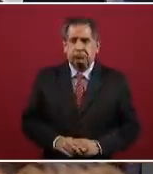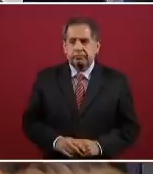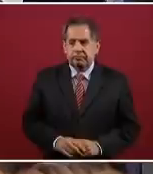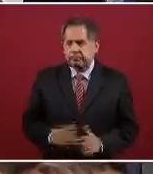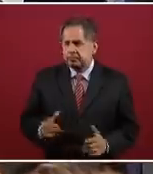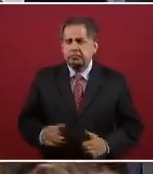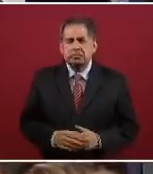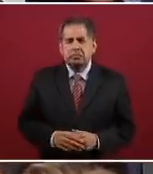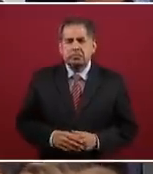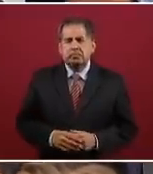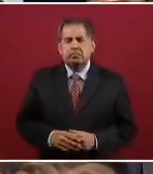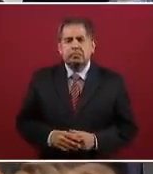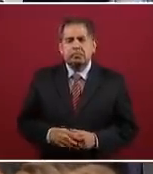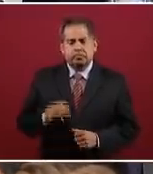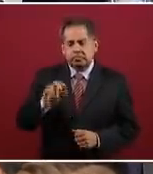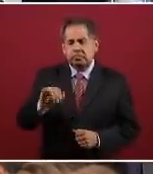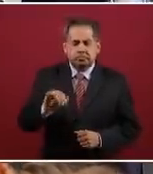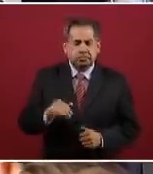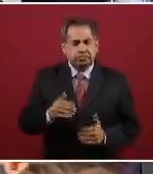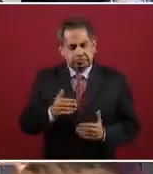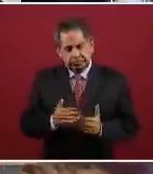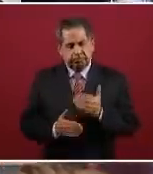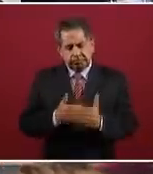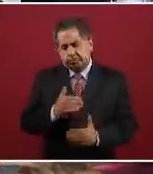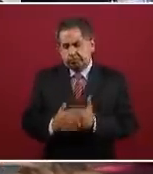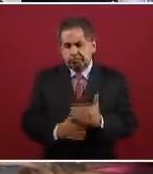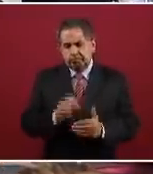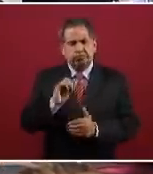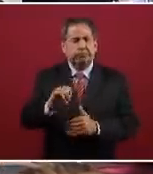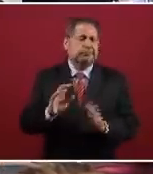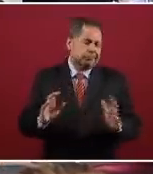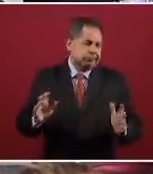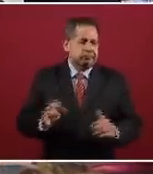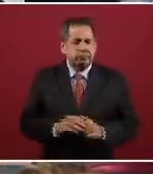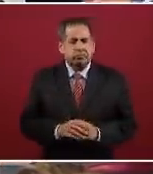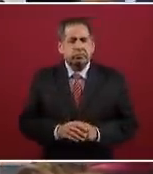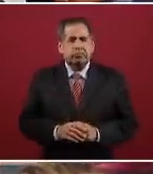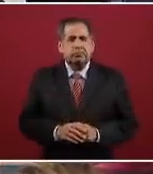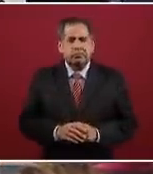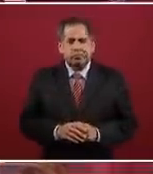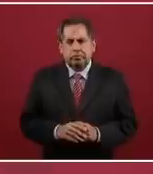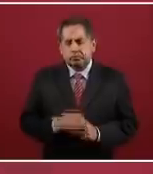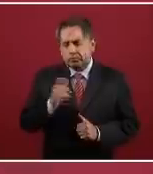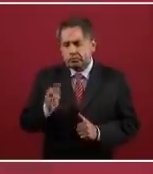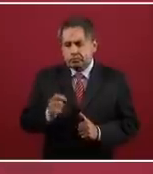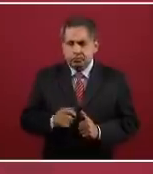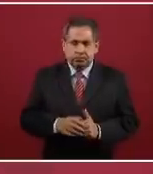Entonces, sí se está avanzando. Son